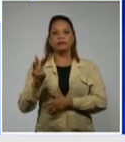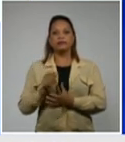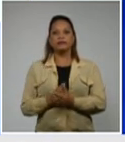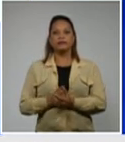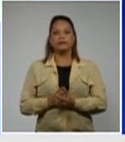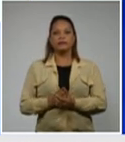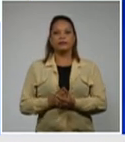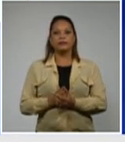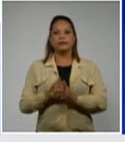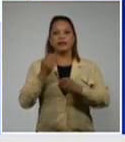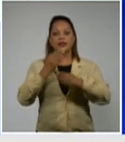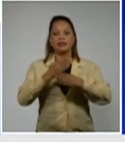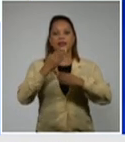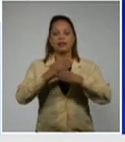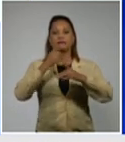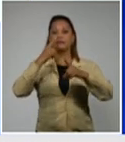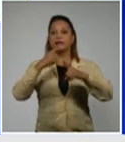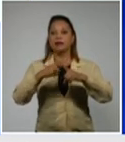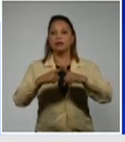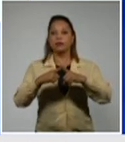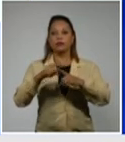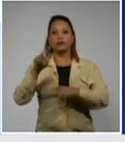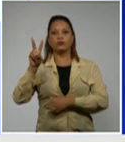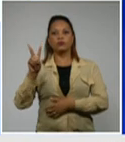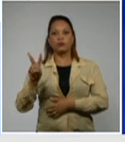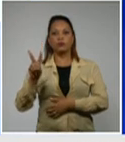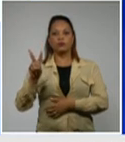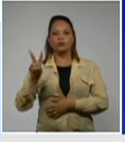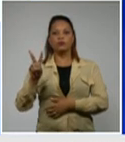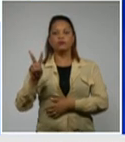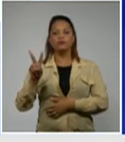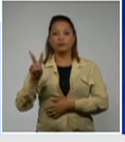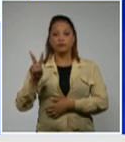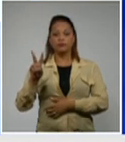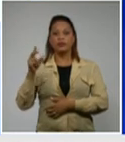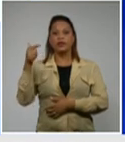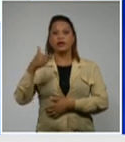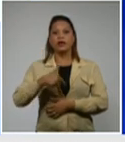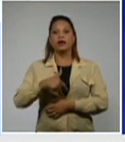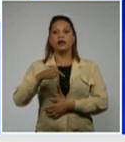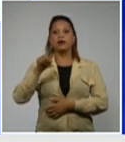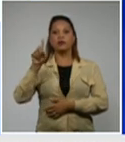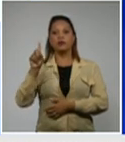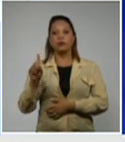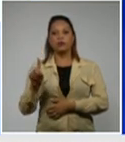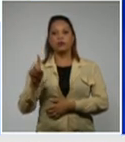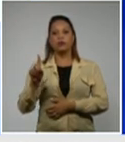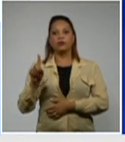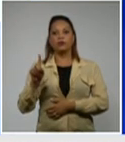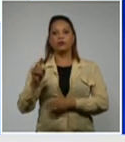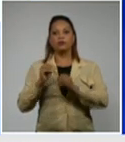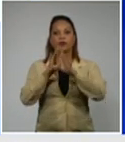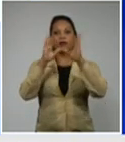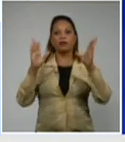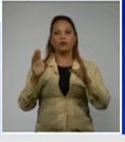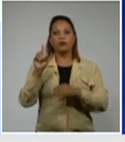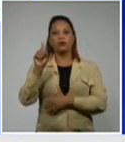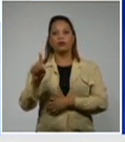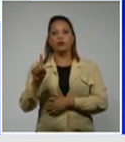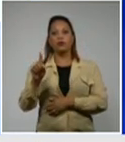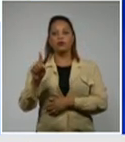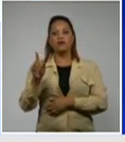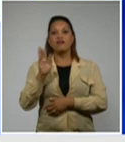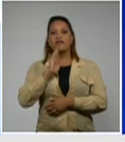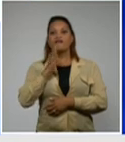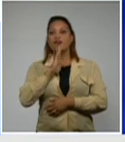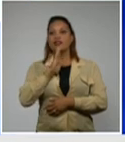con 3 cada uno, Santa Cruz del Norte con 2, Jaruco, Madruga,